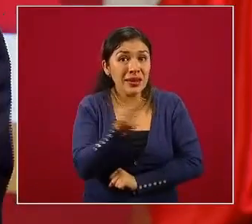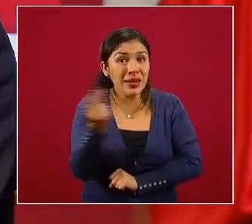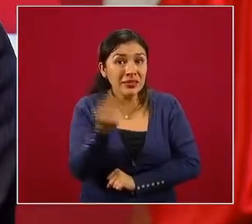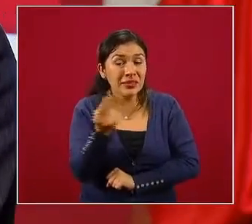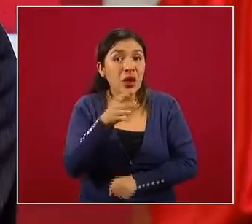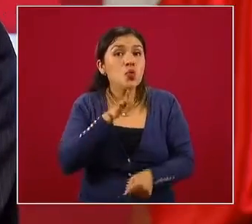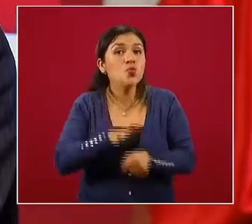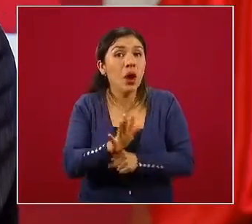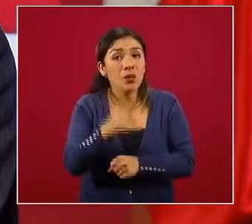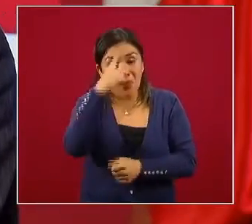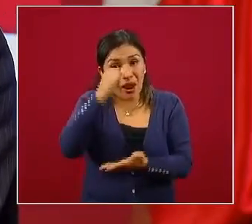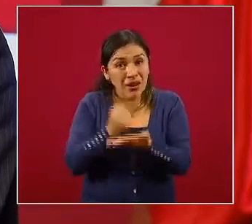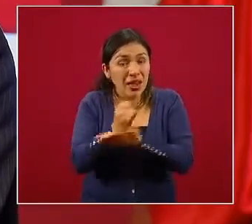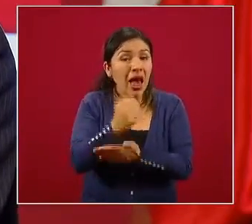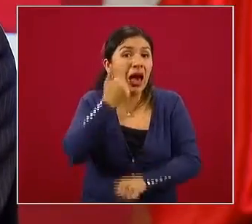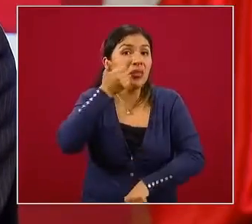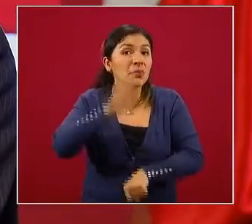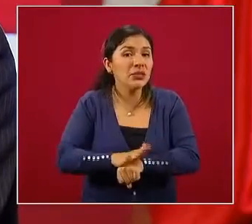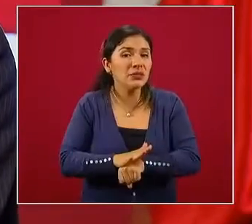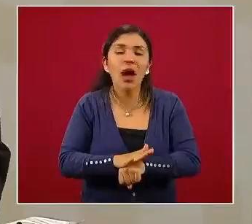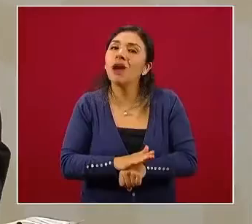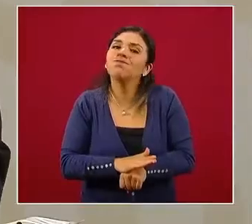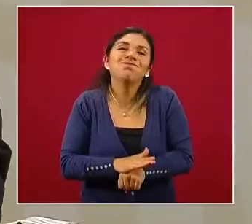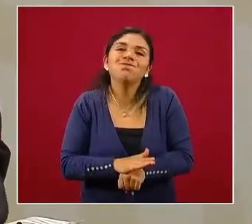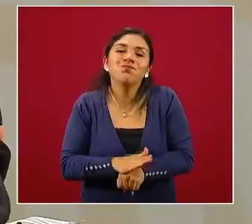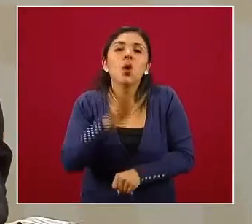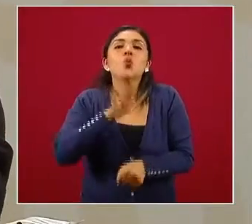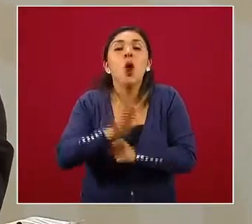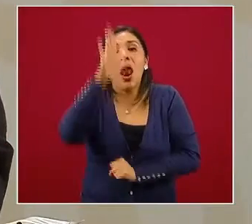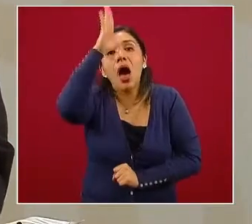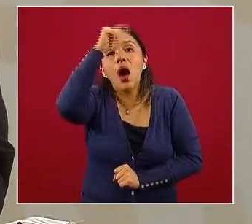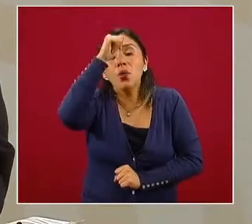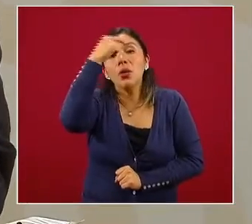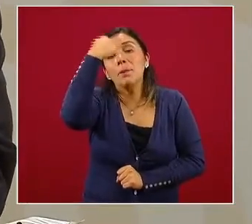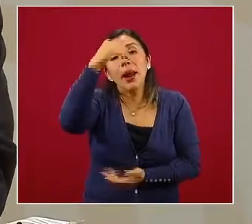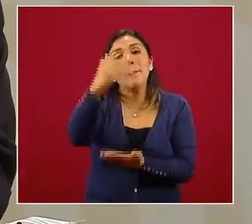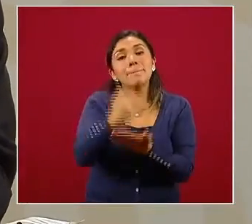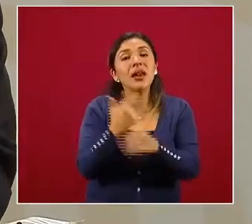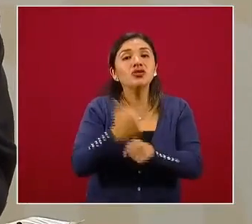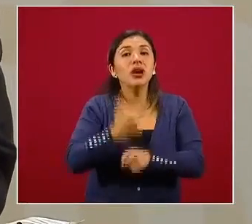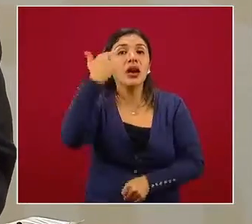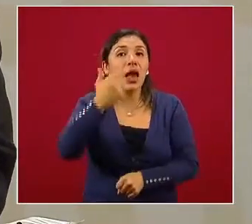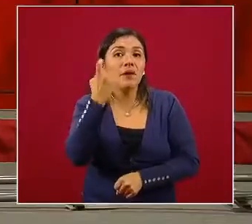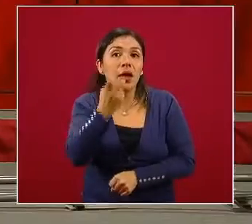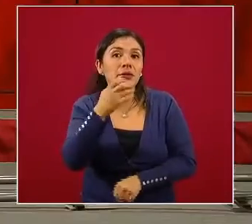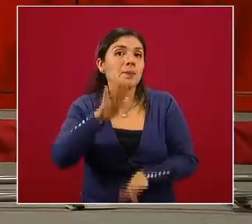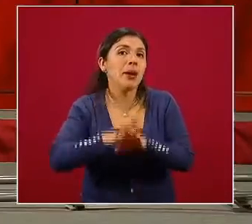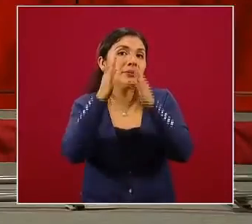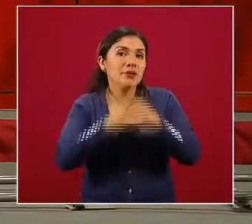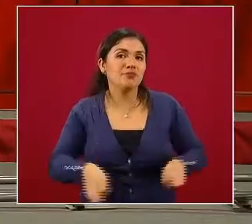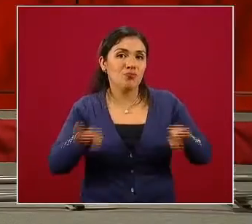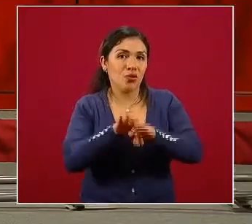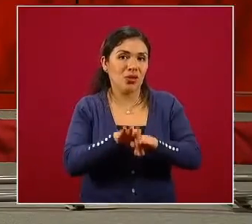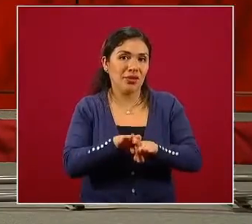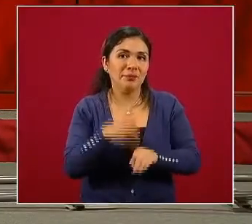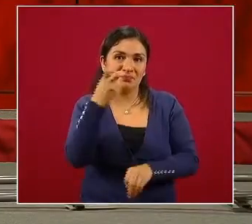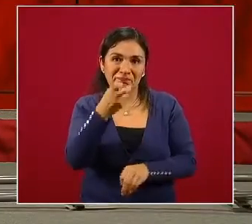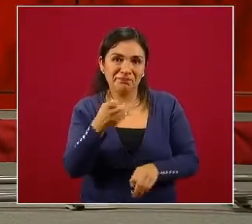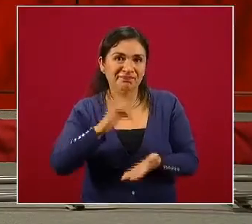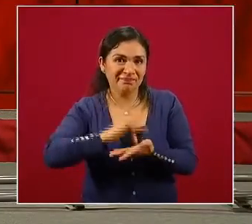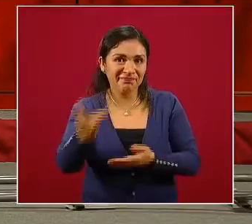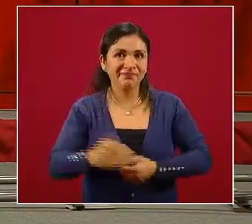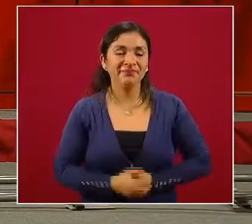de decisiones administrativas de acuerdo a reducir el riesgo, que es el propósito principal. Muchas